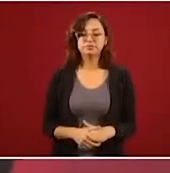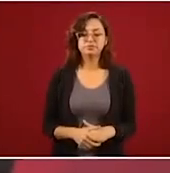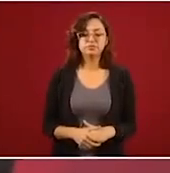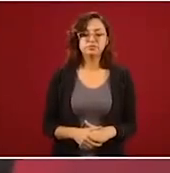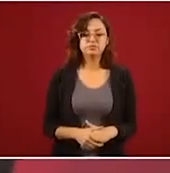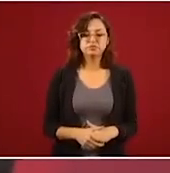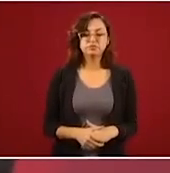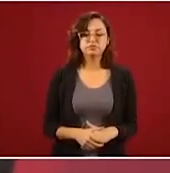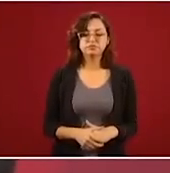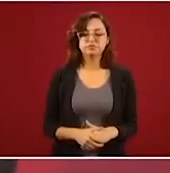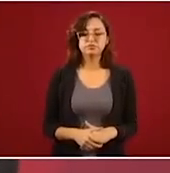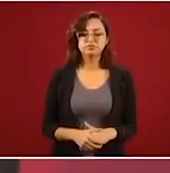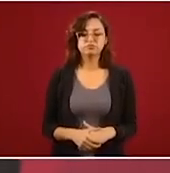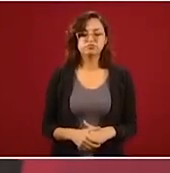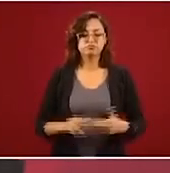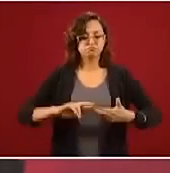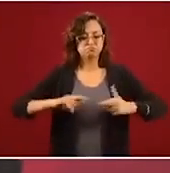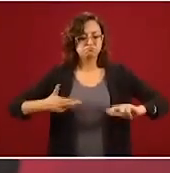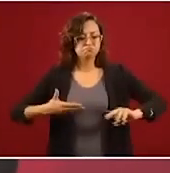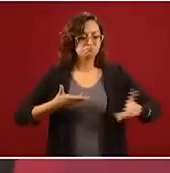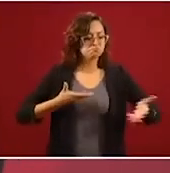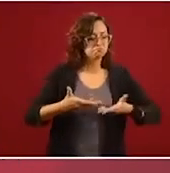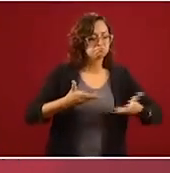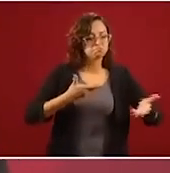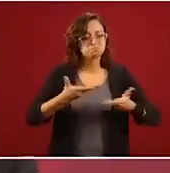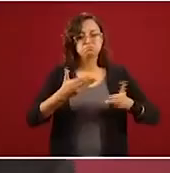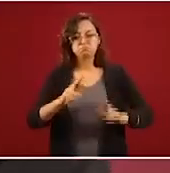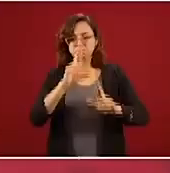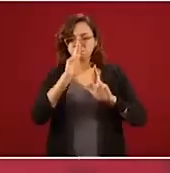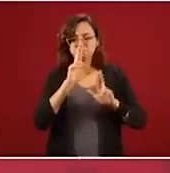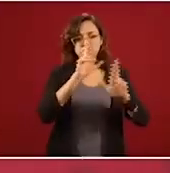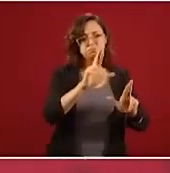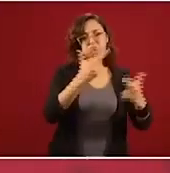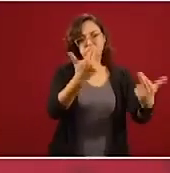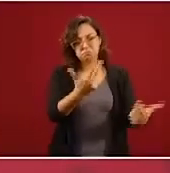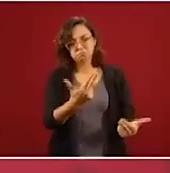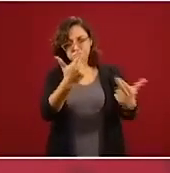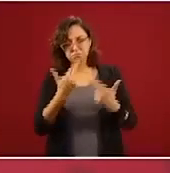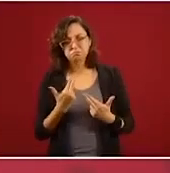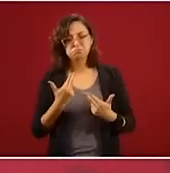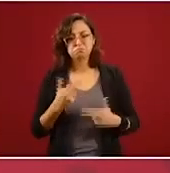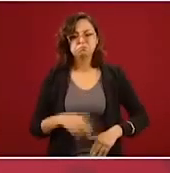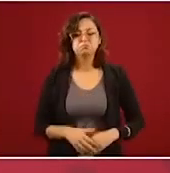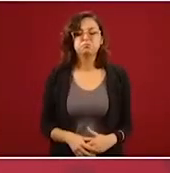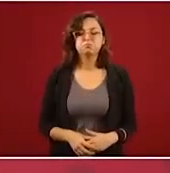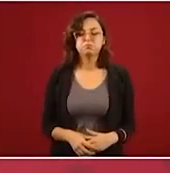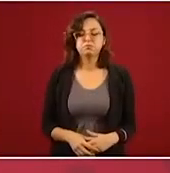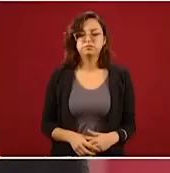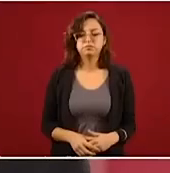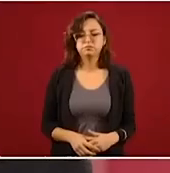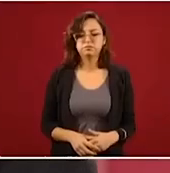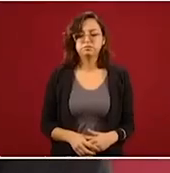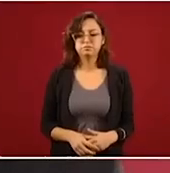ha habido una relación de respeto mutuo entre el gobierno de Estados Unidos y el gobierno de México. Entonces,